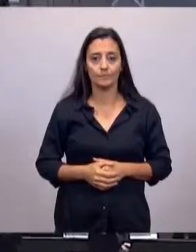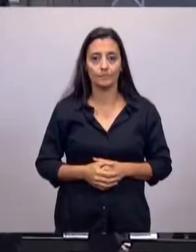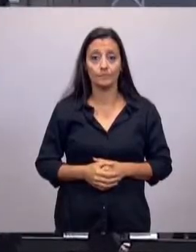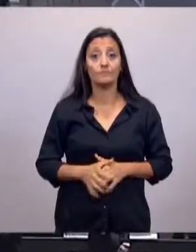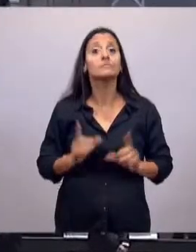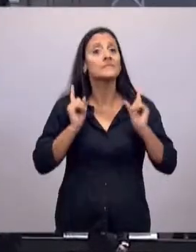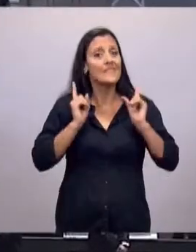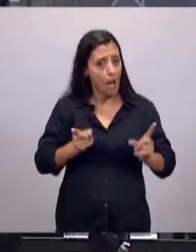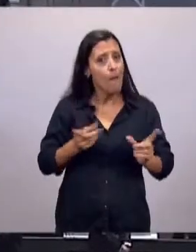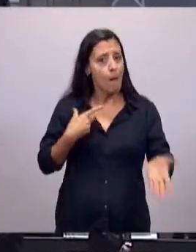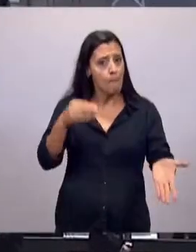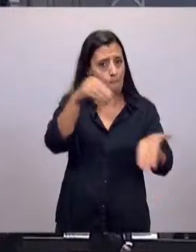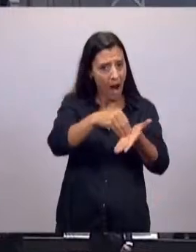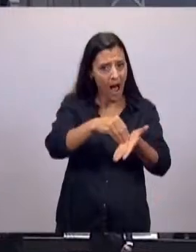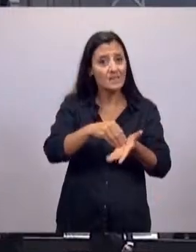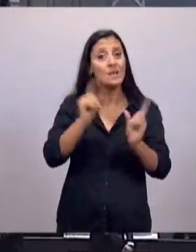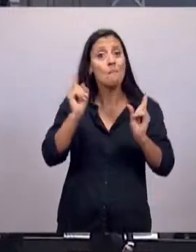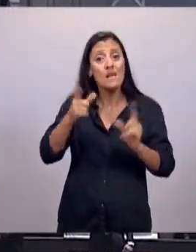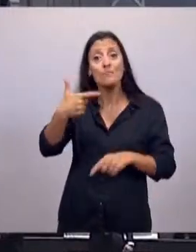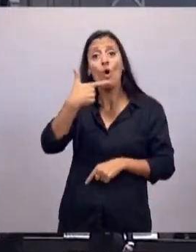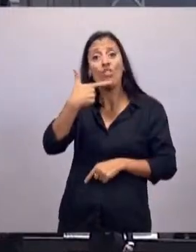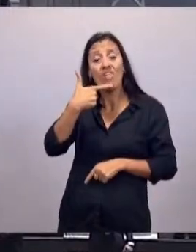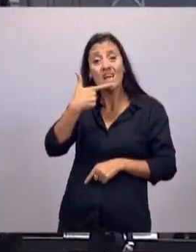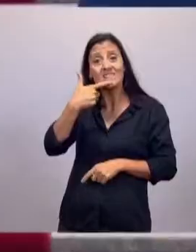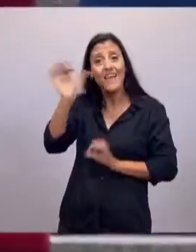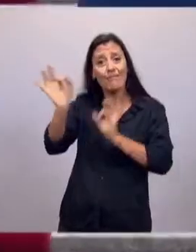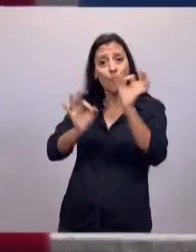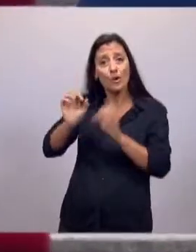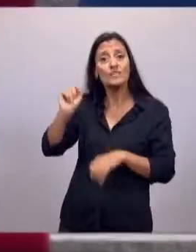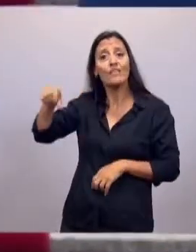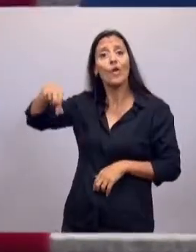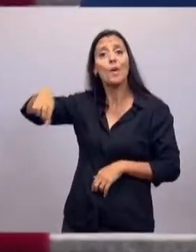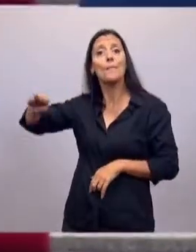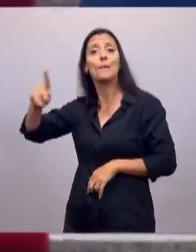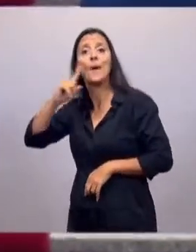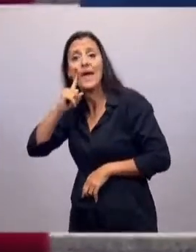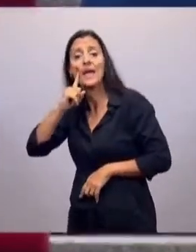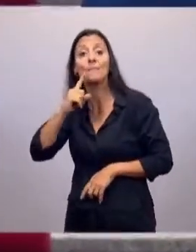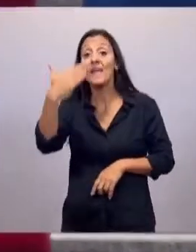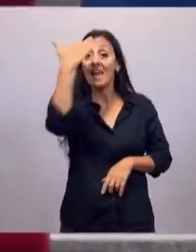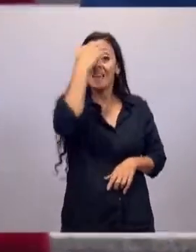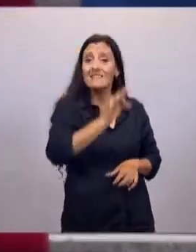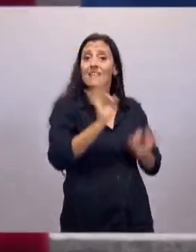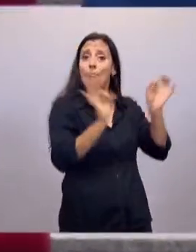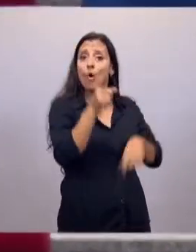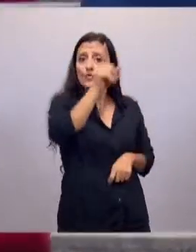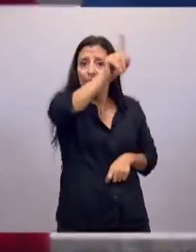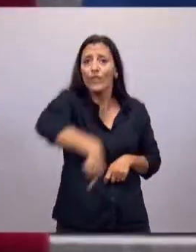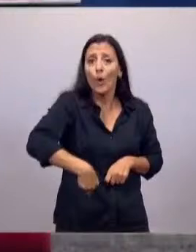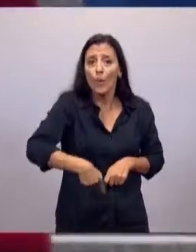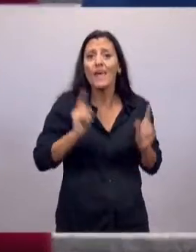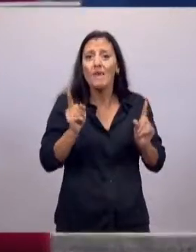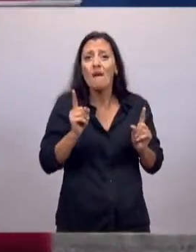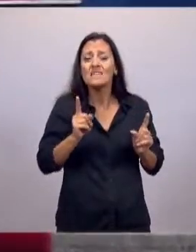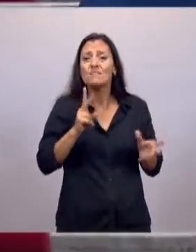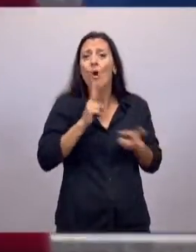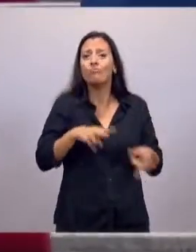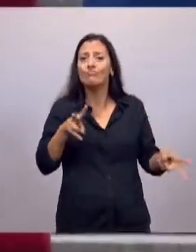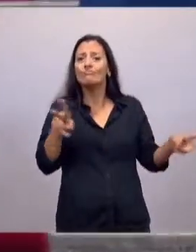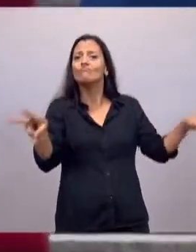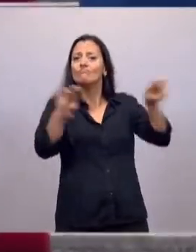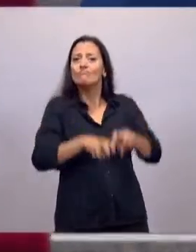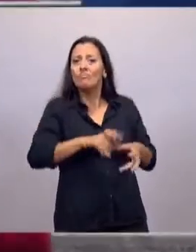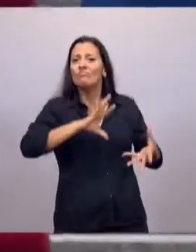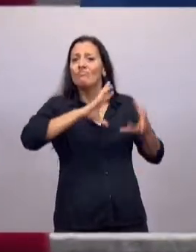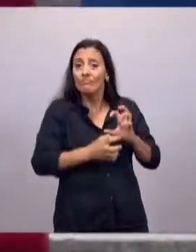A su vez, de esos 17 puntos del PBI, 15 corresponden al déficit consolidado entre